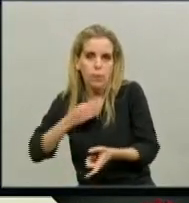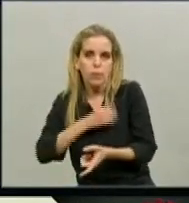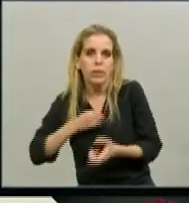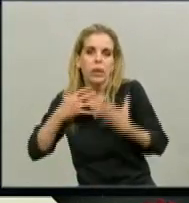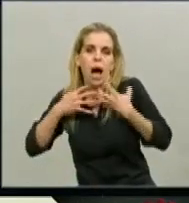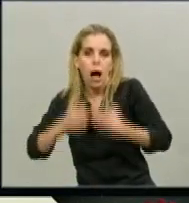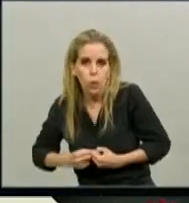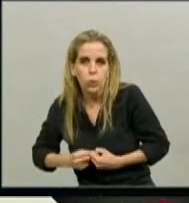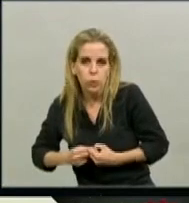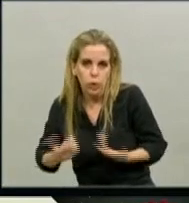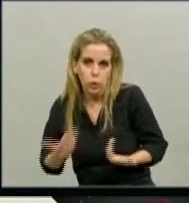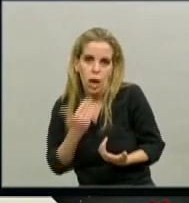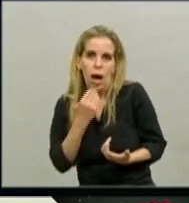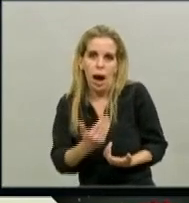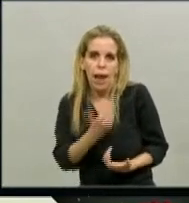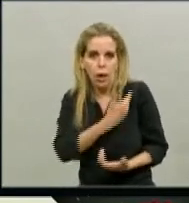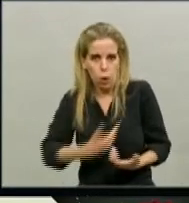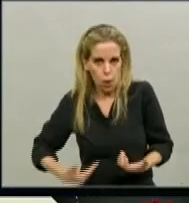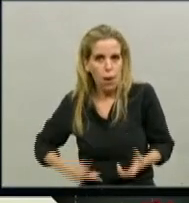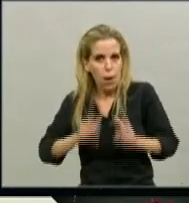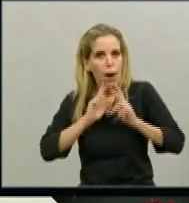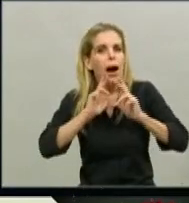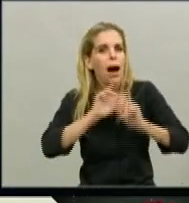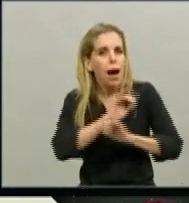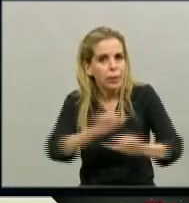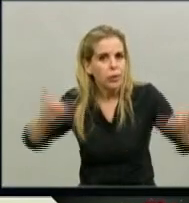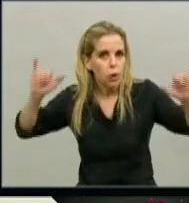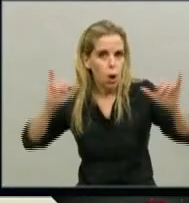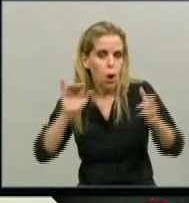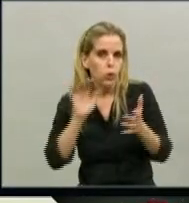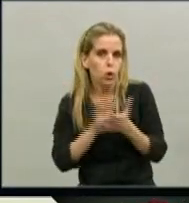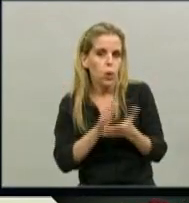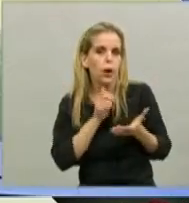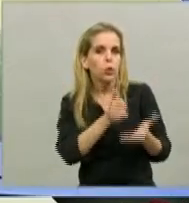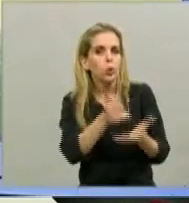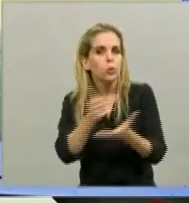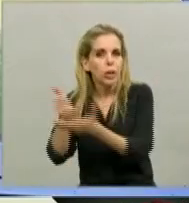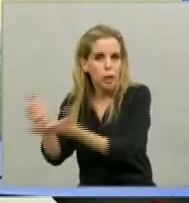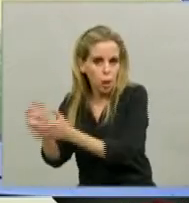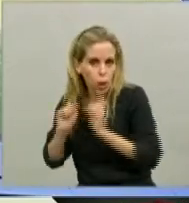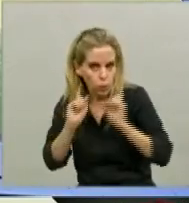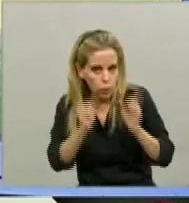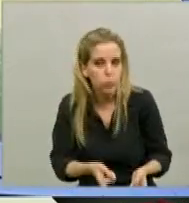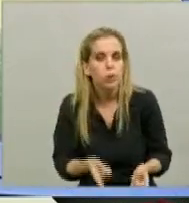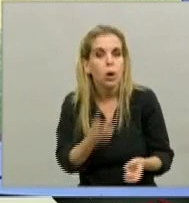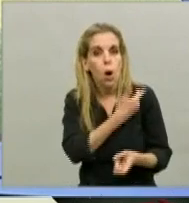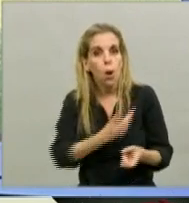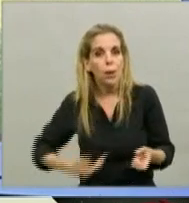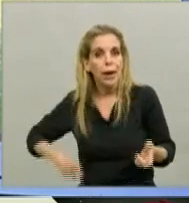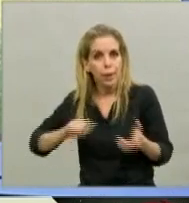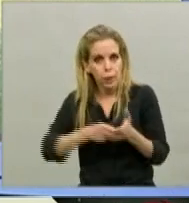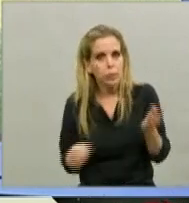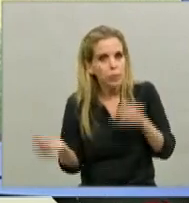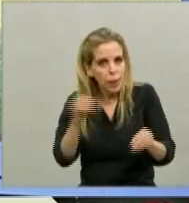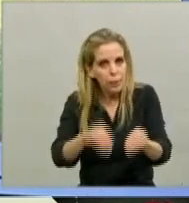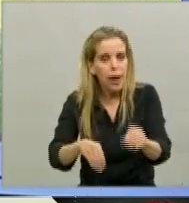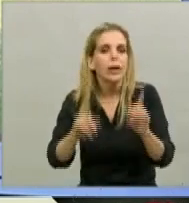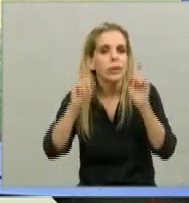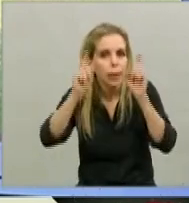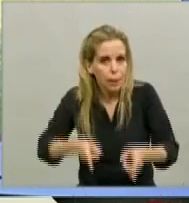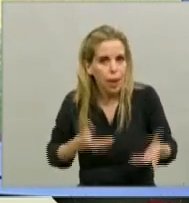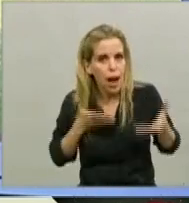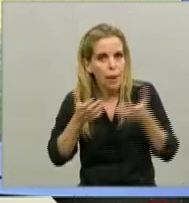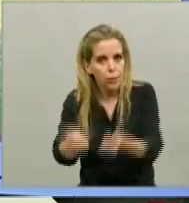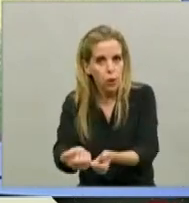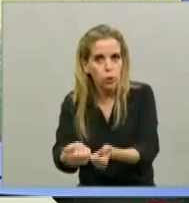mencionó recién el presidente que va a dar el Gobierno Nacional con la ampliación de las medidas que ya se venían dando, a las cuales vamos a sumar medidas de apoyo desde el Gobierno de la